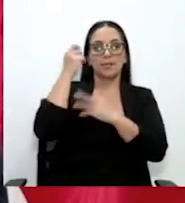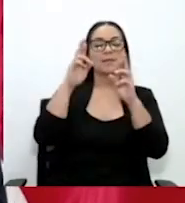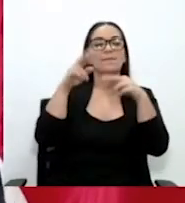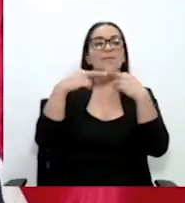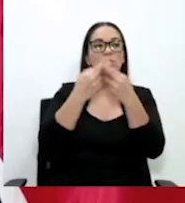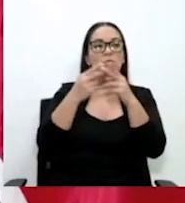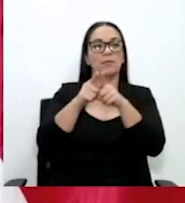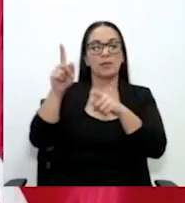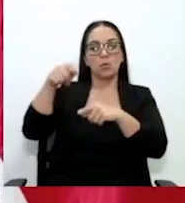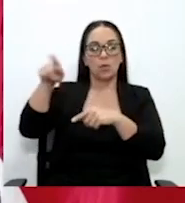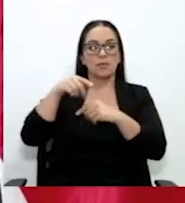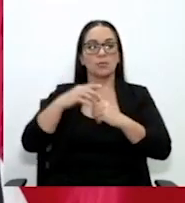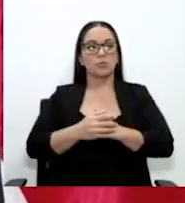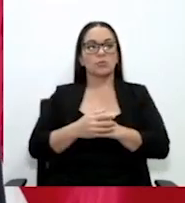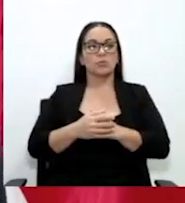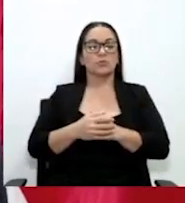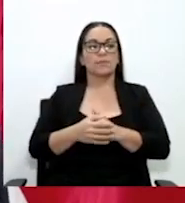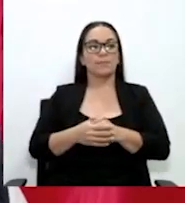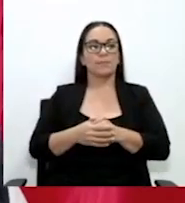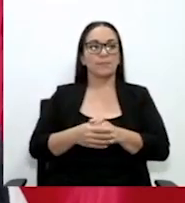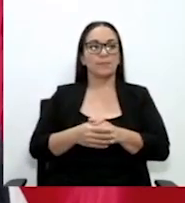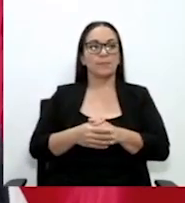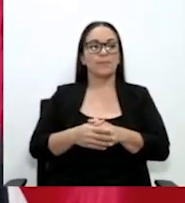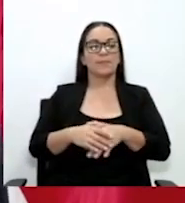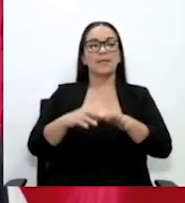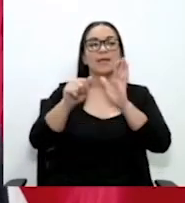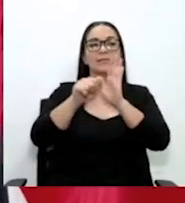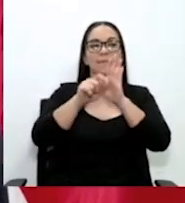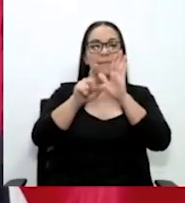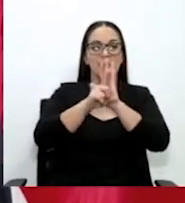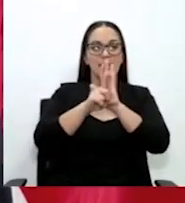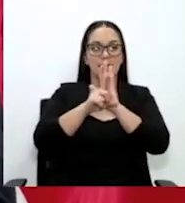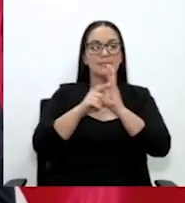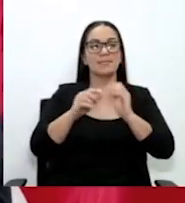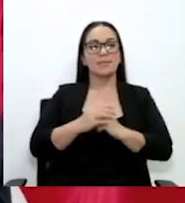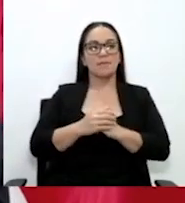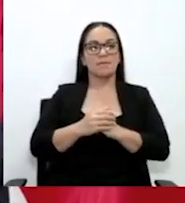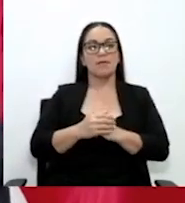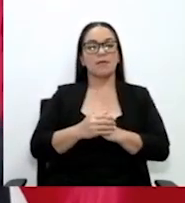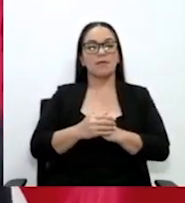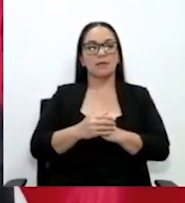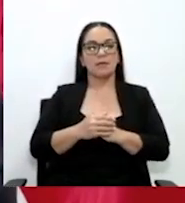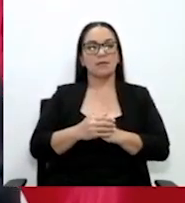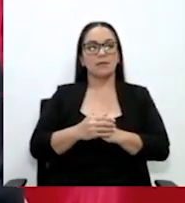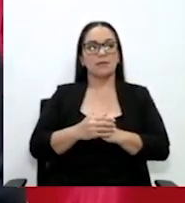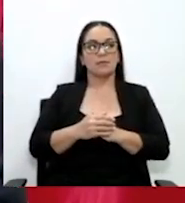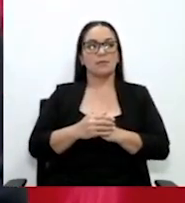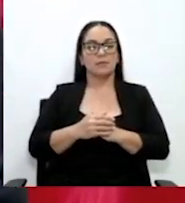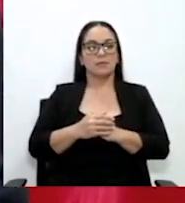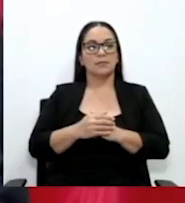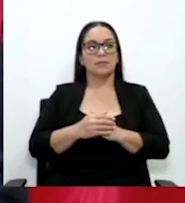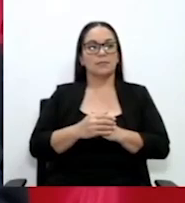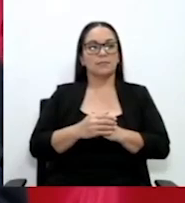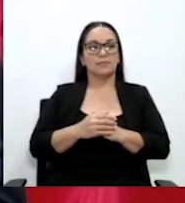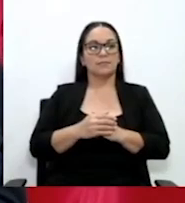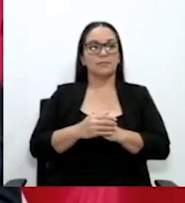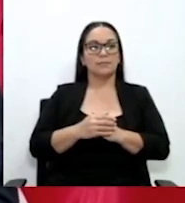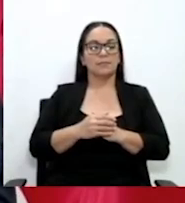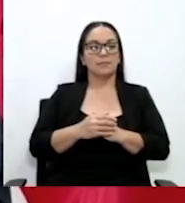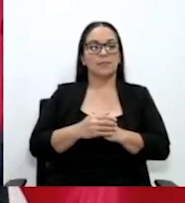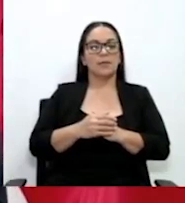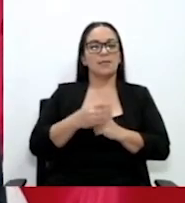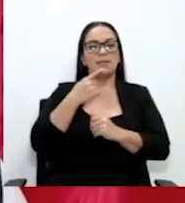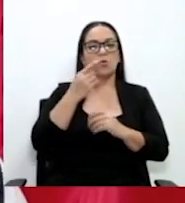11. De hecho, la Asamblea Legislativa clavió de que cómo habíamos nosotros